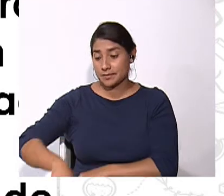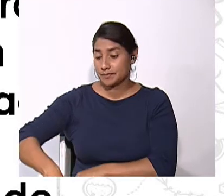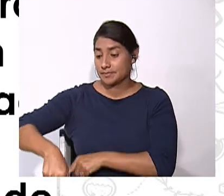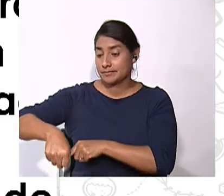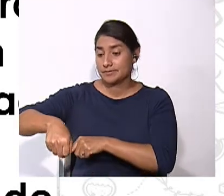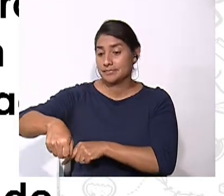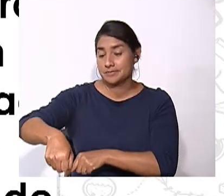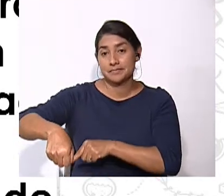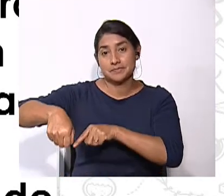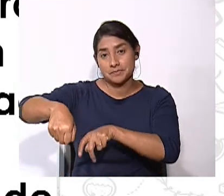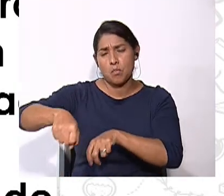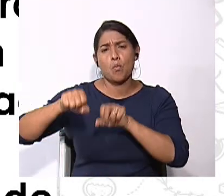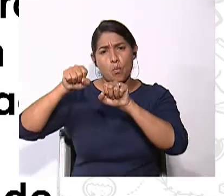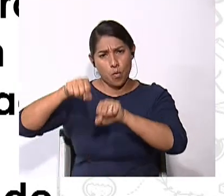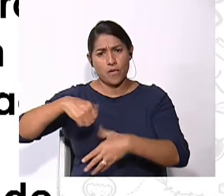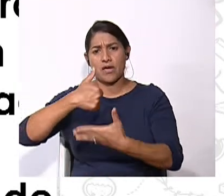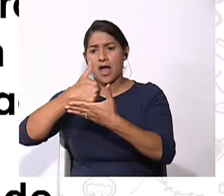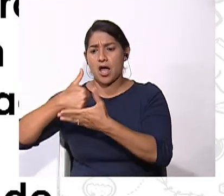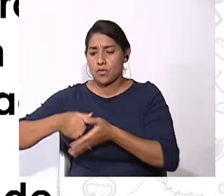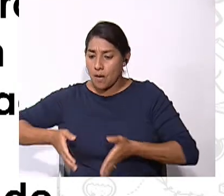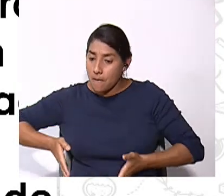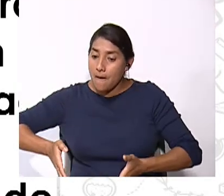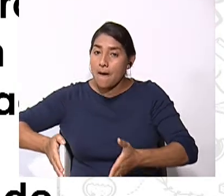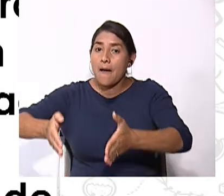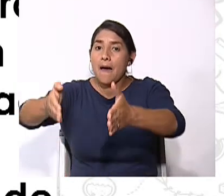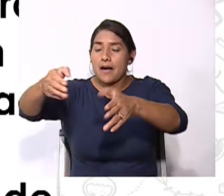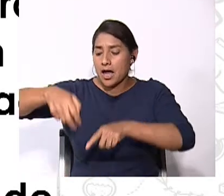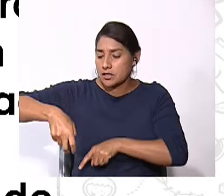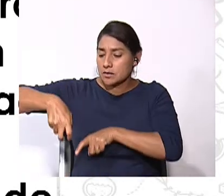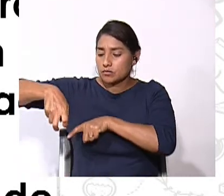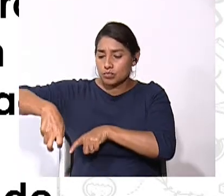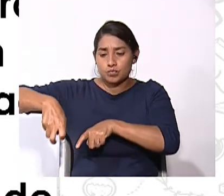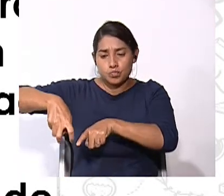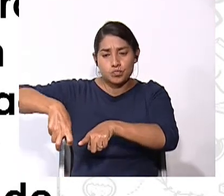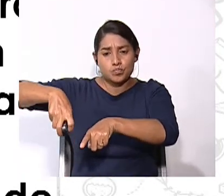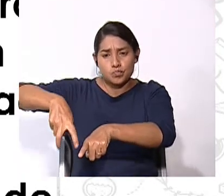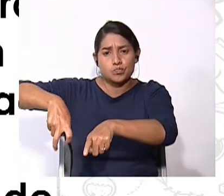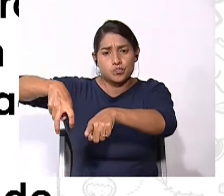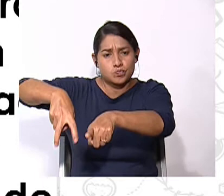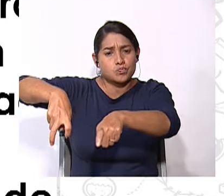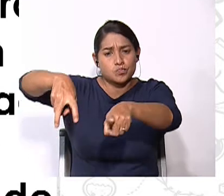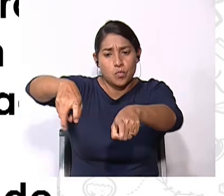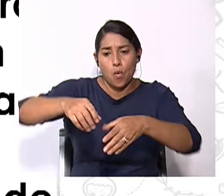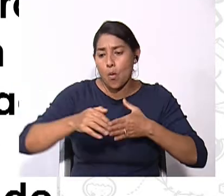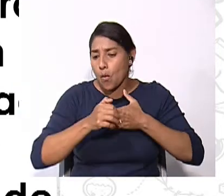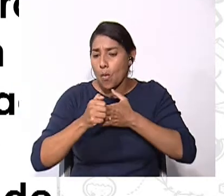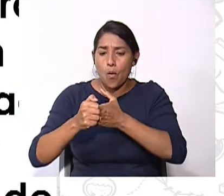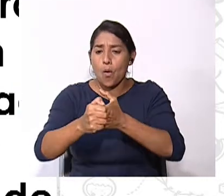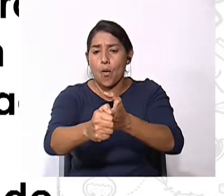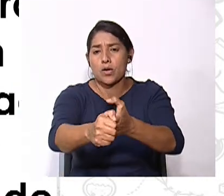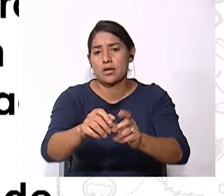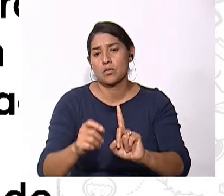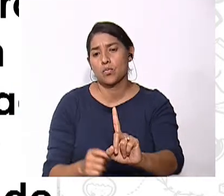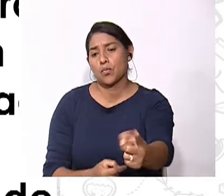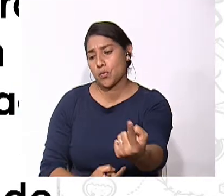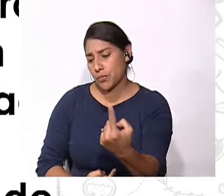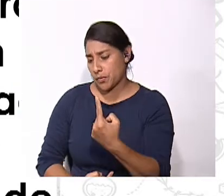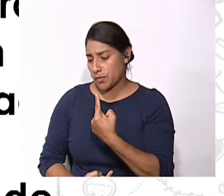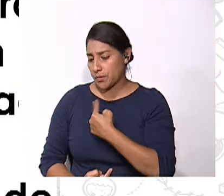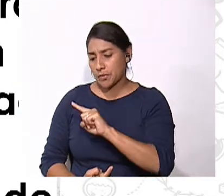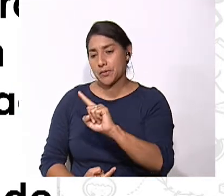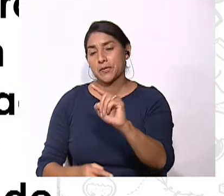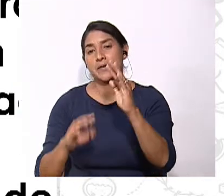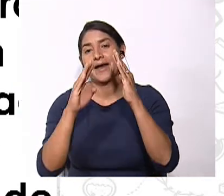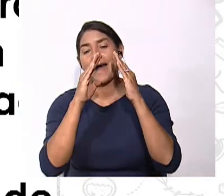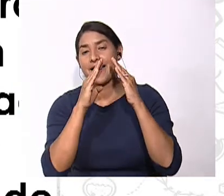Pueden ayudar a su amo a cruzar la calle y también los pueden guiar de regreso a casa.